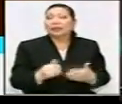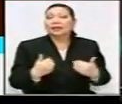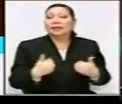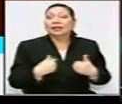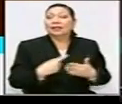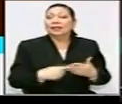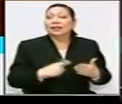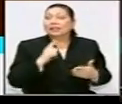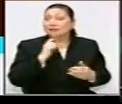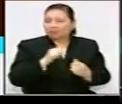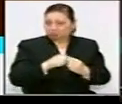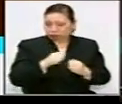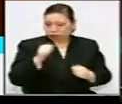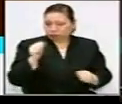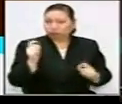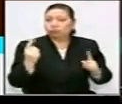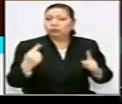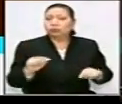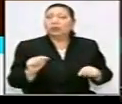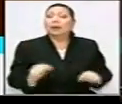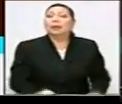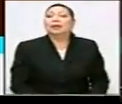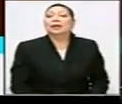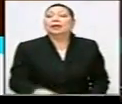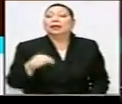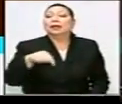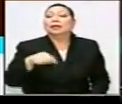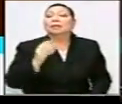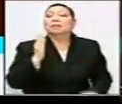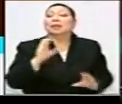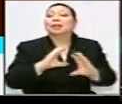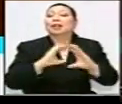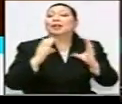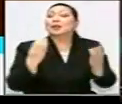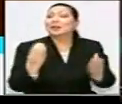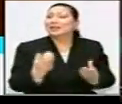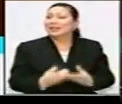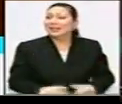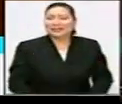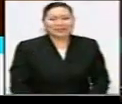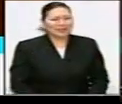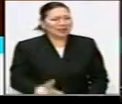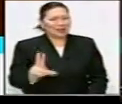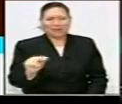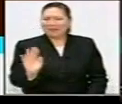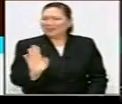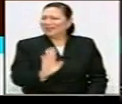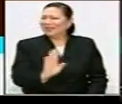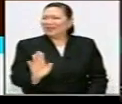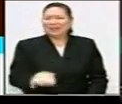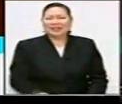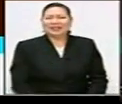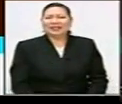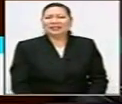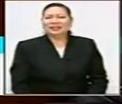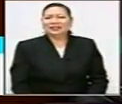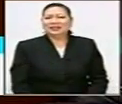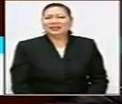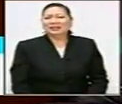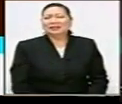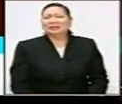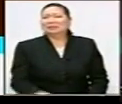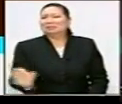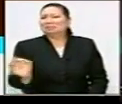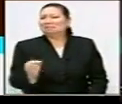debe ser levantada por este Congreso de la República, no por quienes